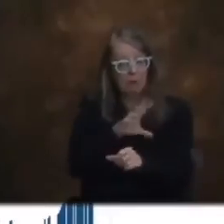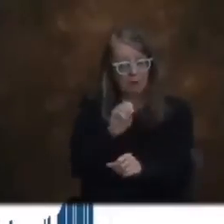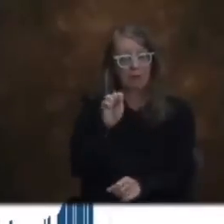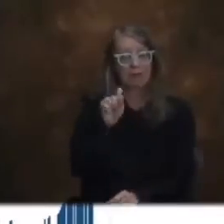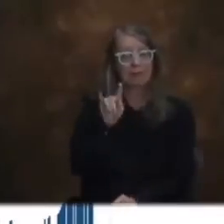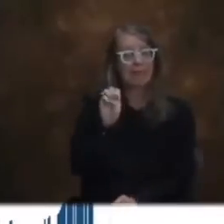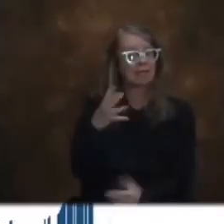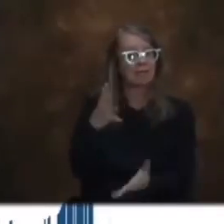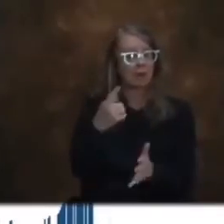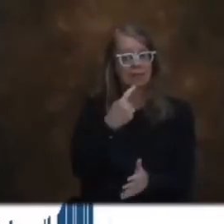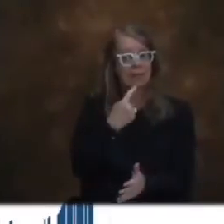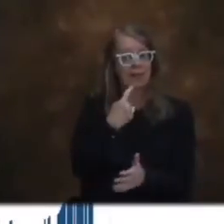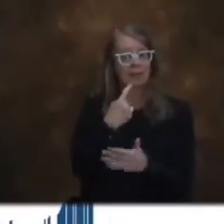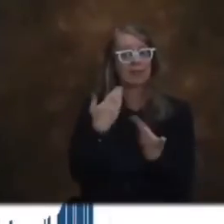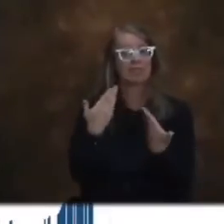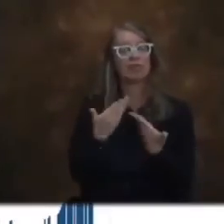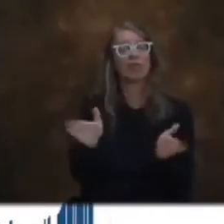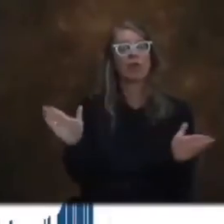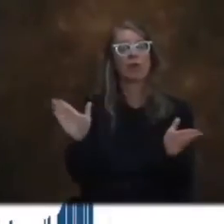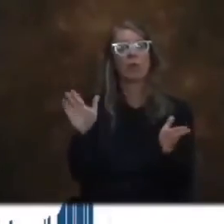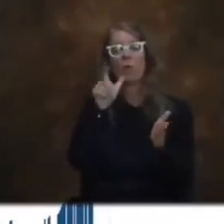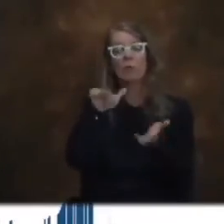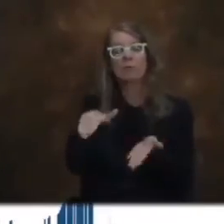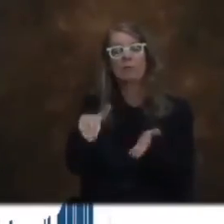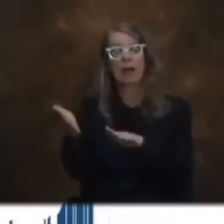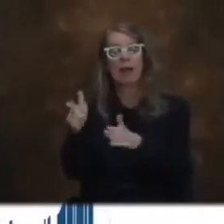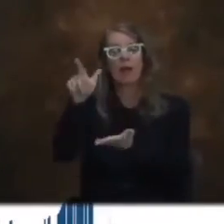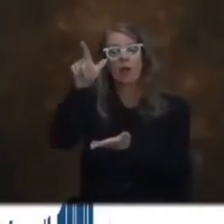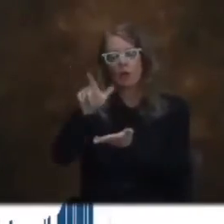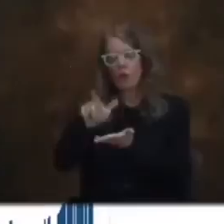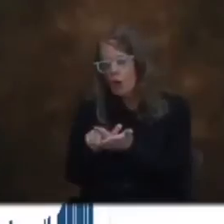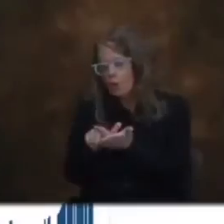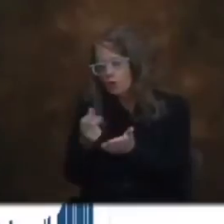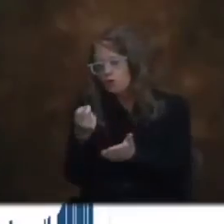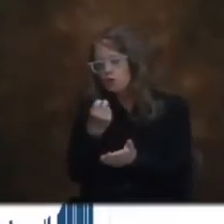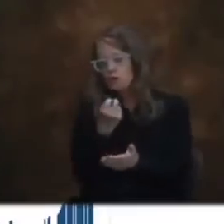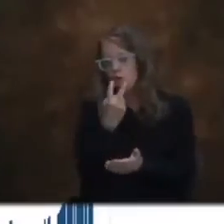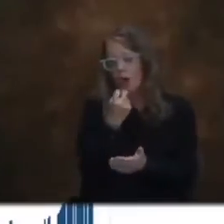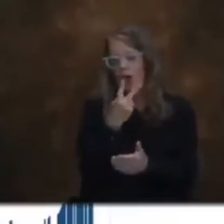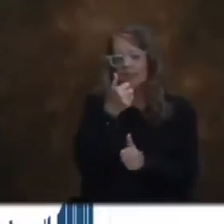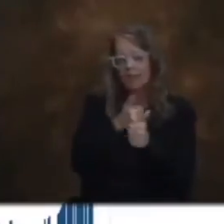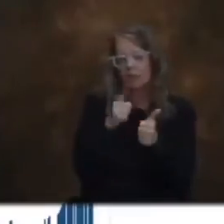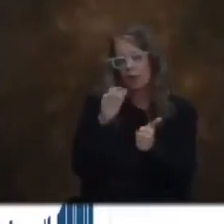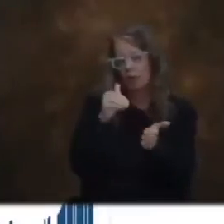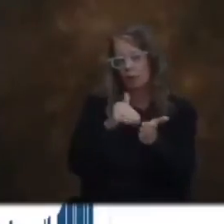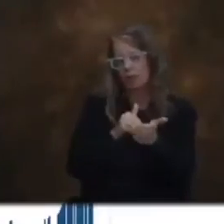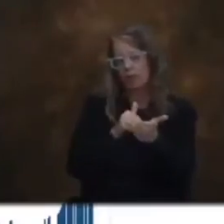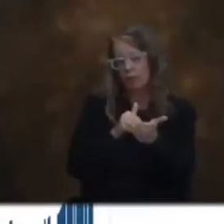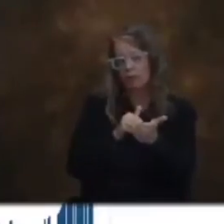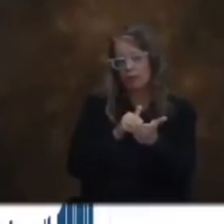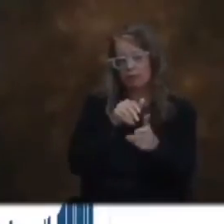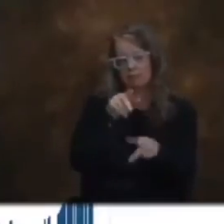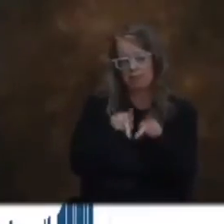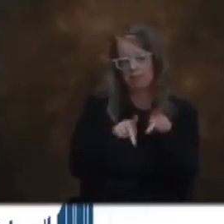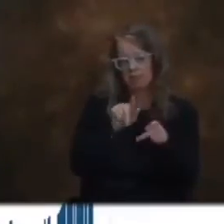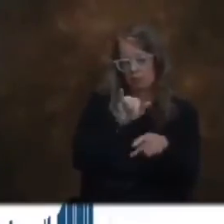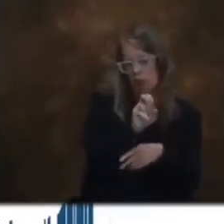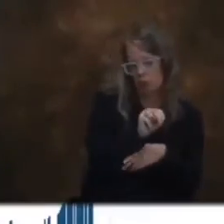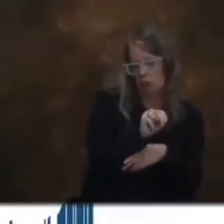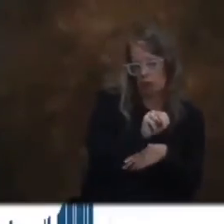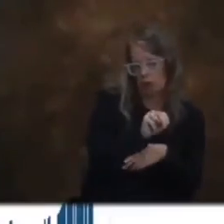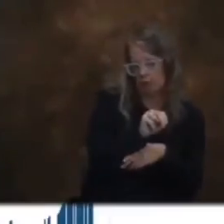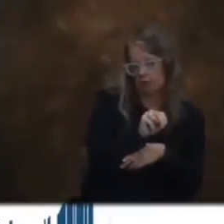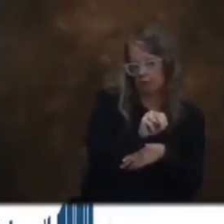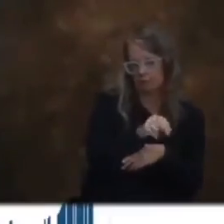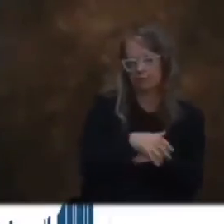total la tasa de muerte está más bajo entre 100.000 personas y 4%